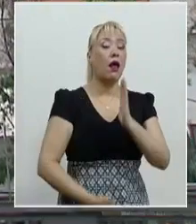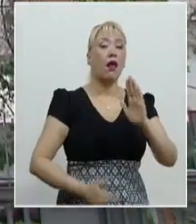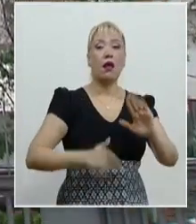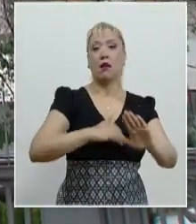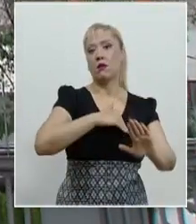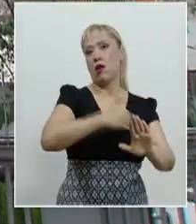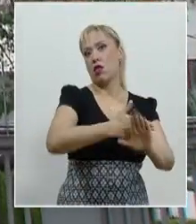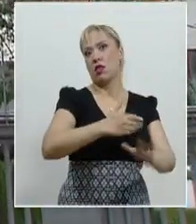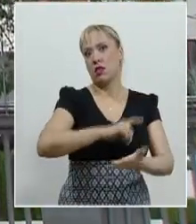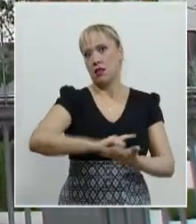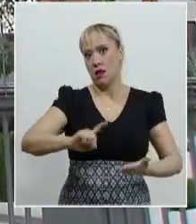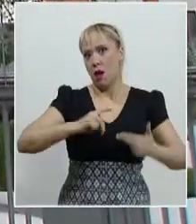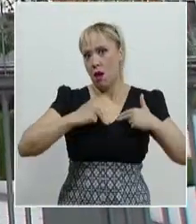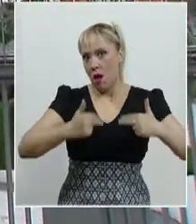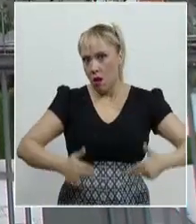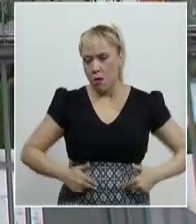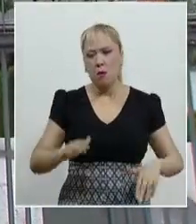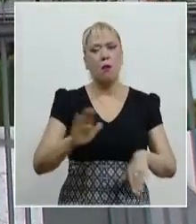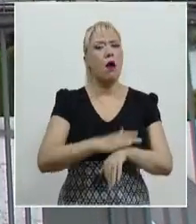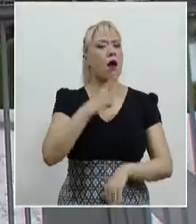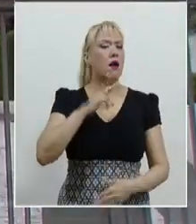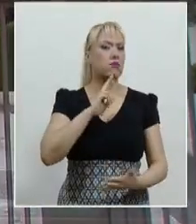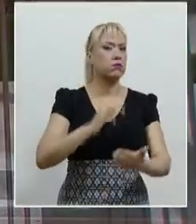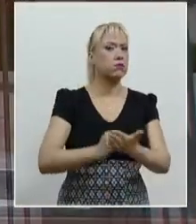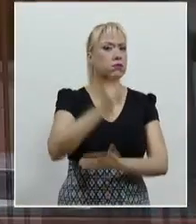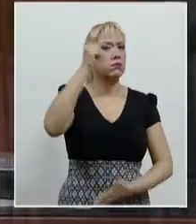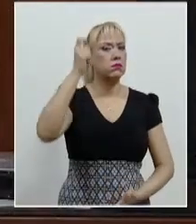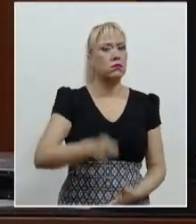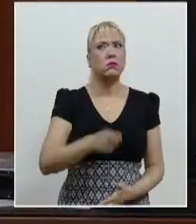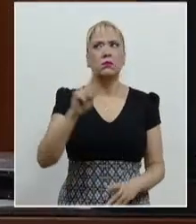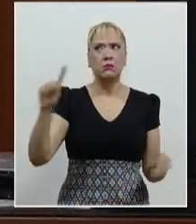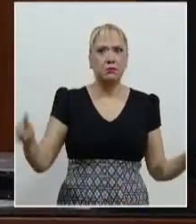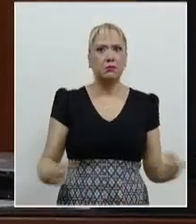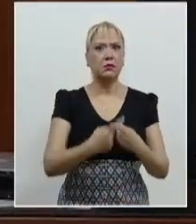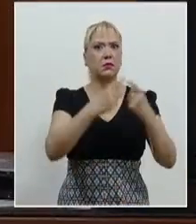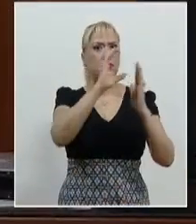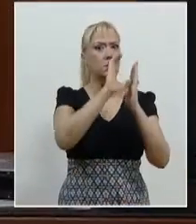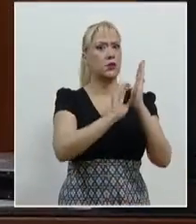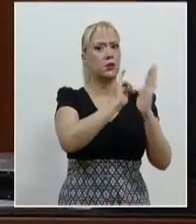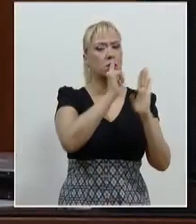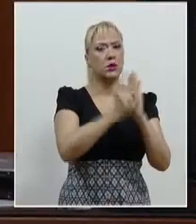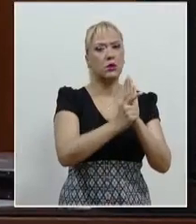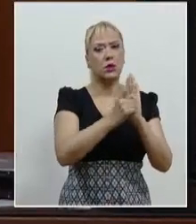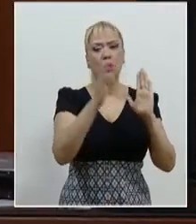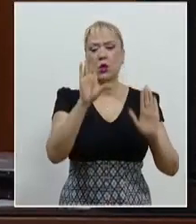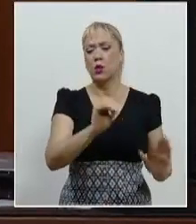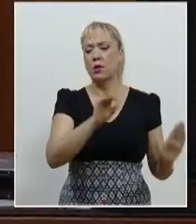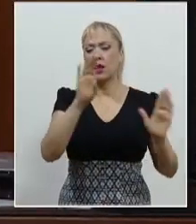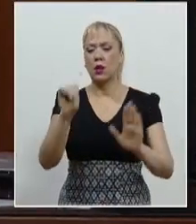Lo anterior de acuerdo con lo establecido en la sentencia del Pleno en la acción de inconstitucionalidad